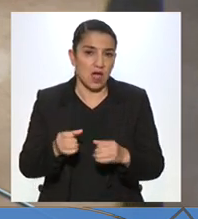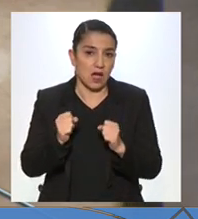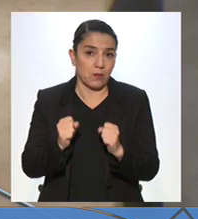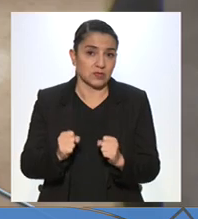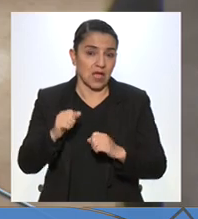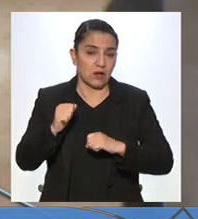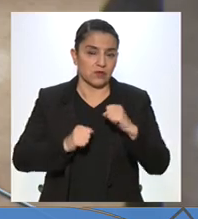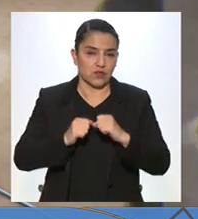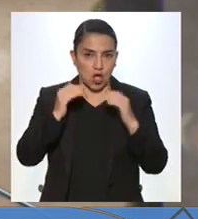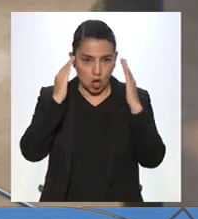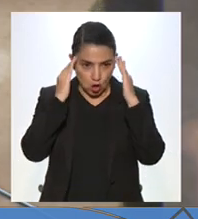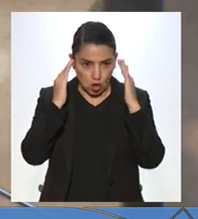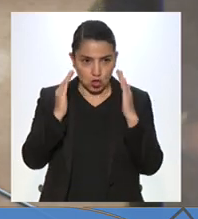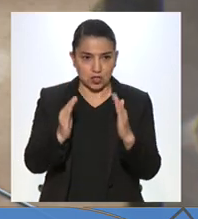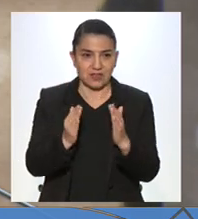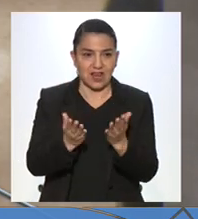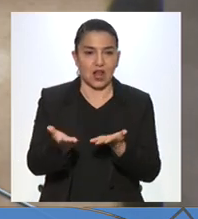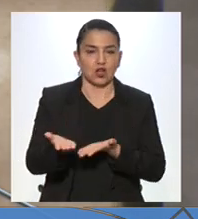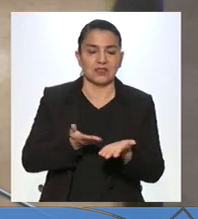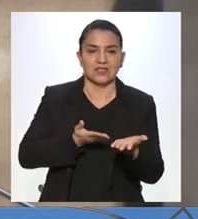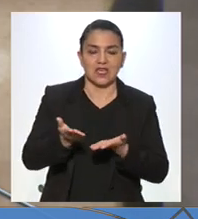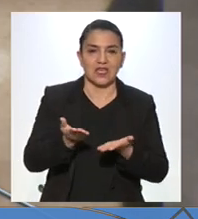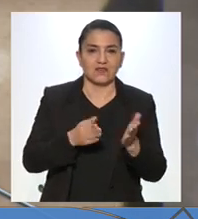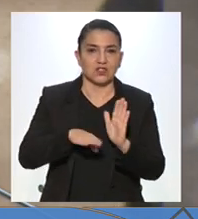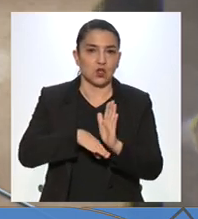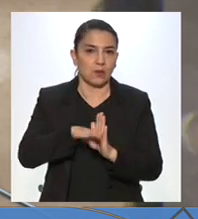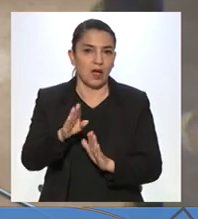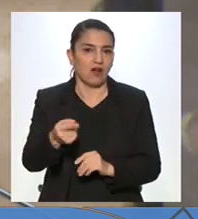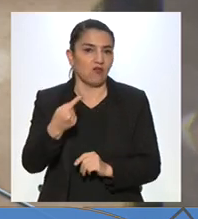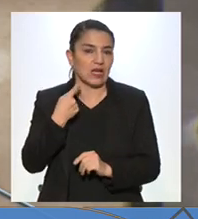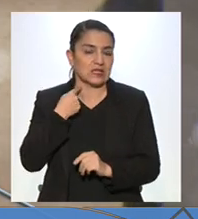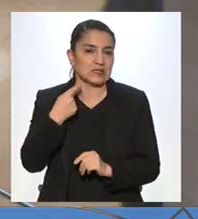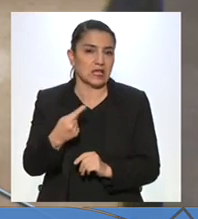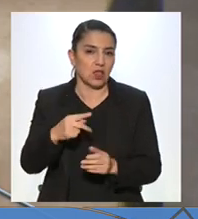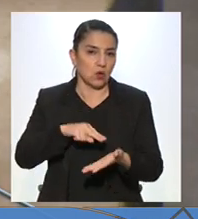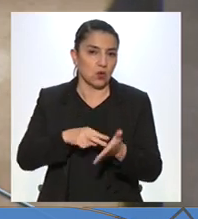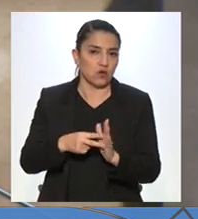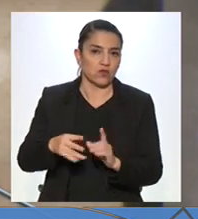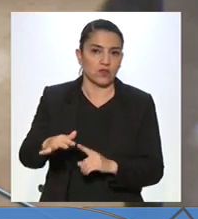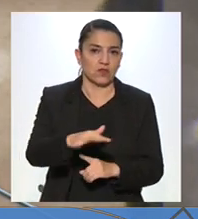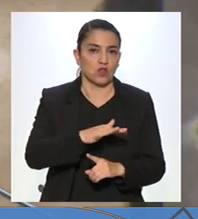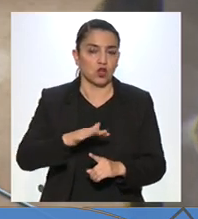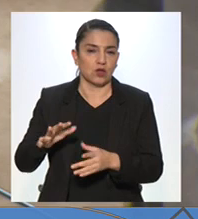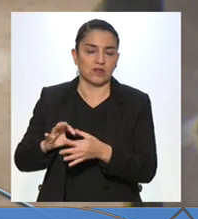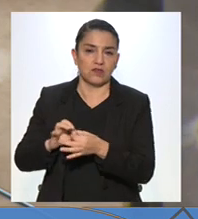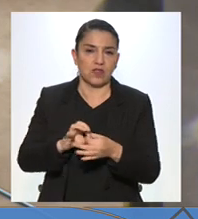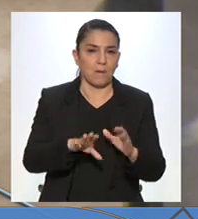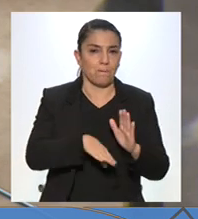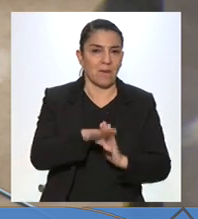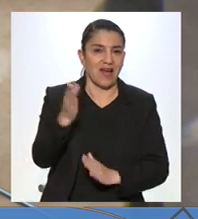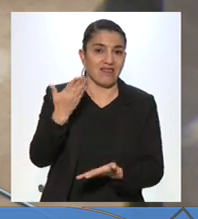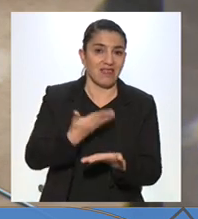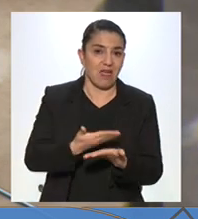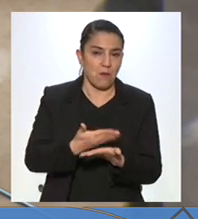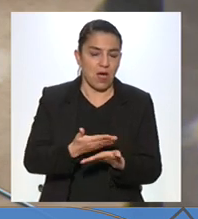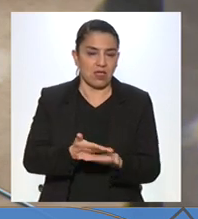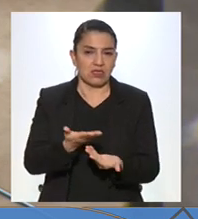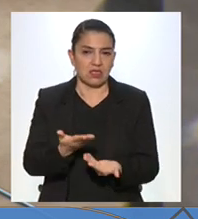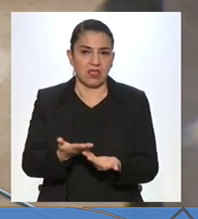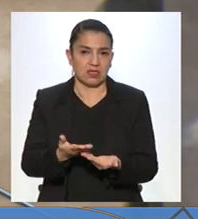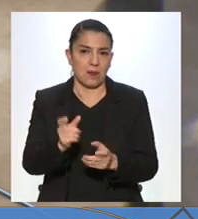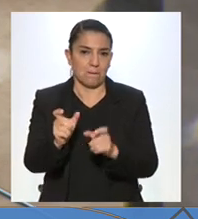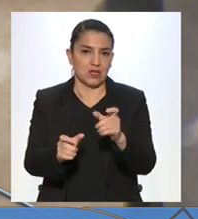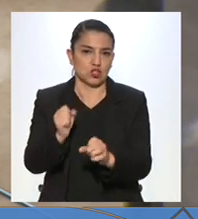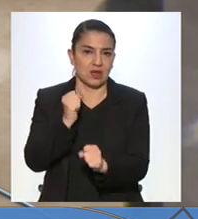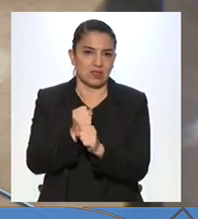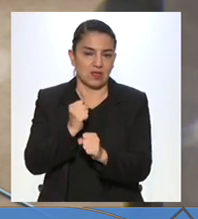más concentrada en sectores de servicios, que han sido los más afectados por la crisis, que a su vez son más demandantes de mano de obra. Por